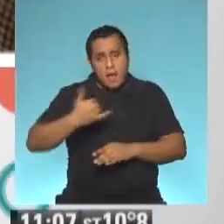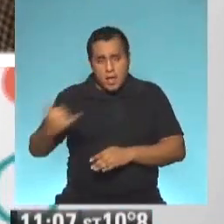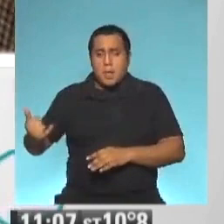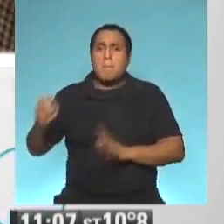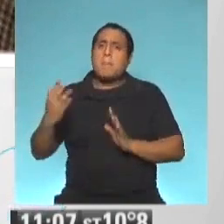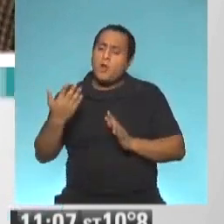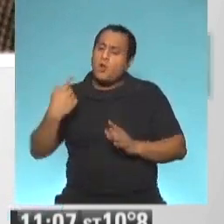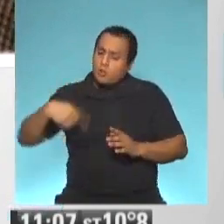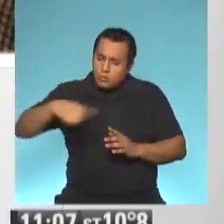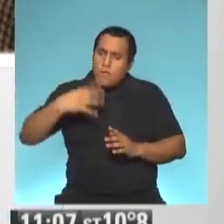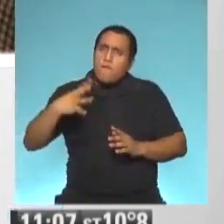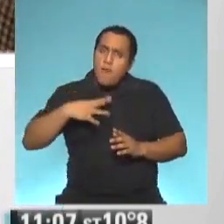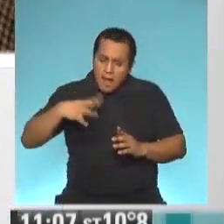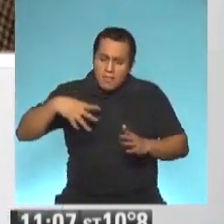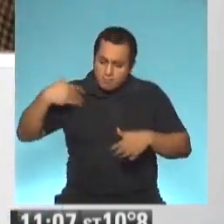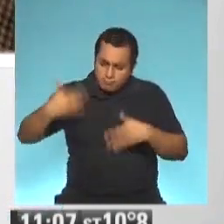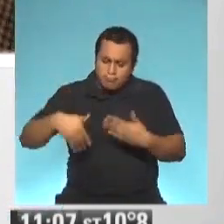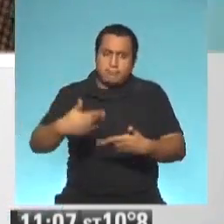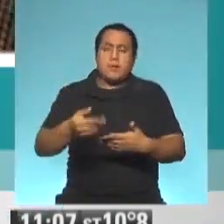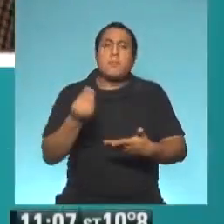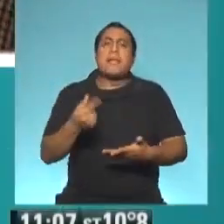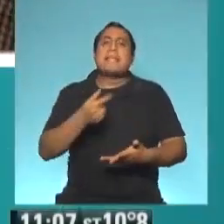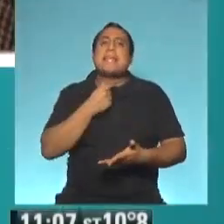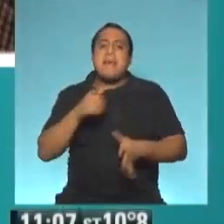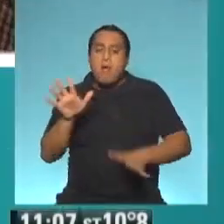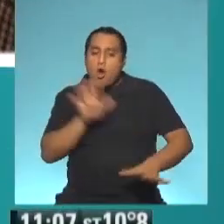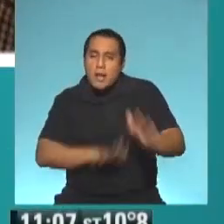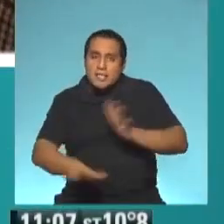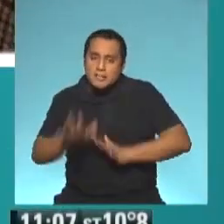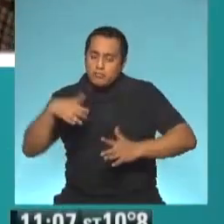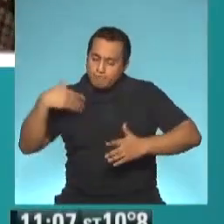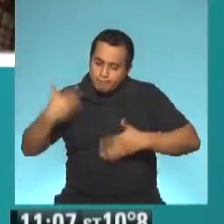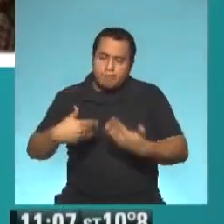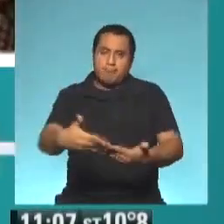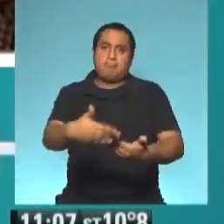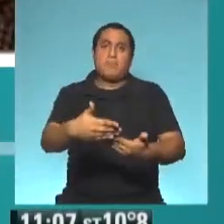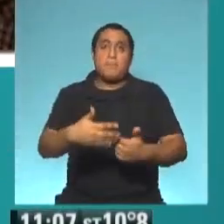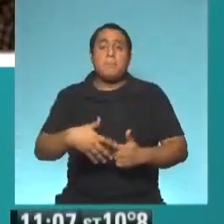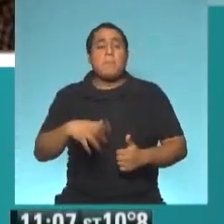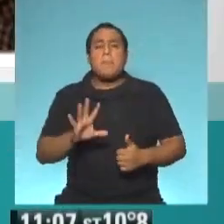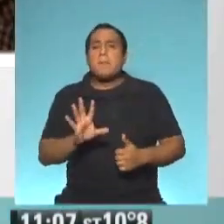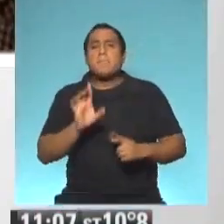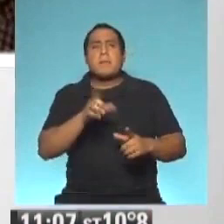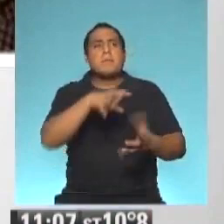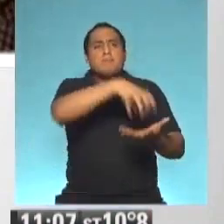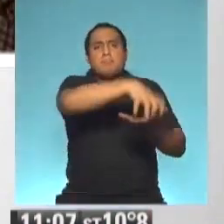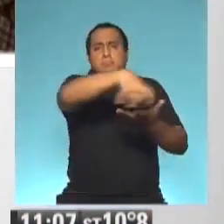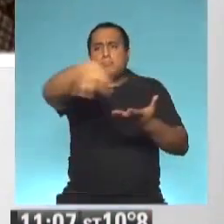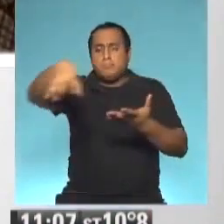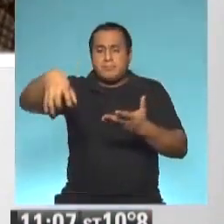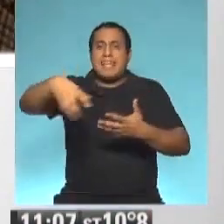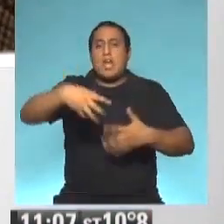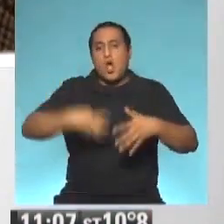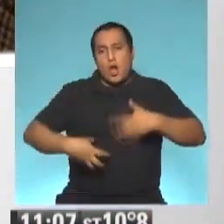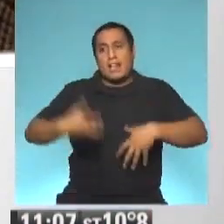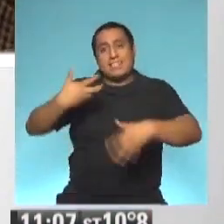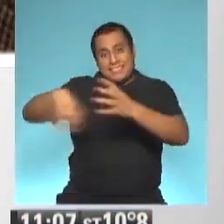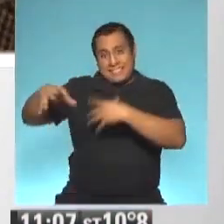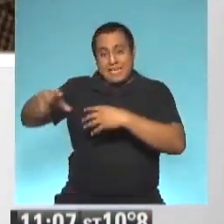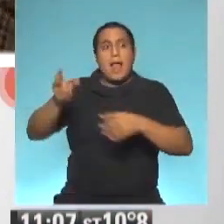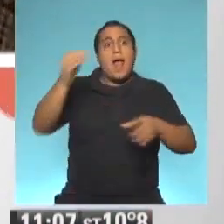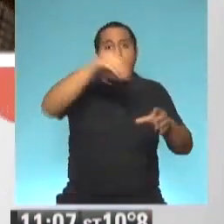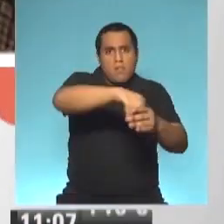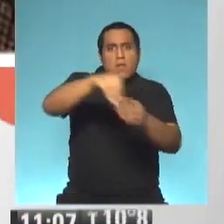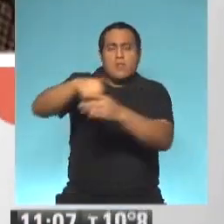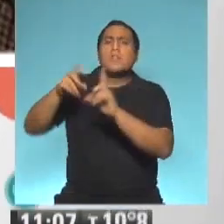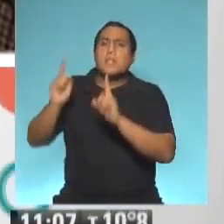que avanzar para generar organización al interior incluso de los establecimientos asistenciales que tienen la